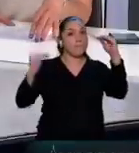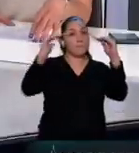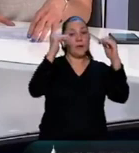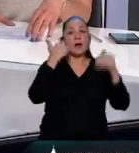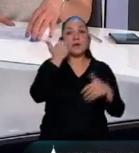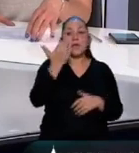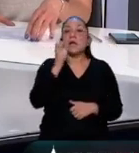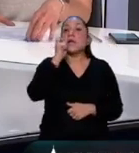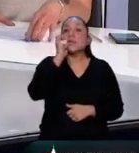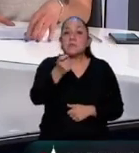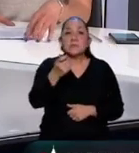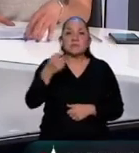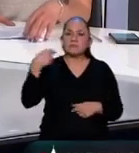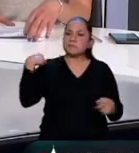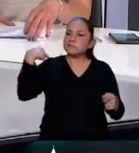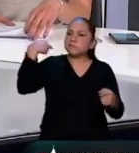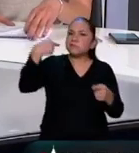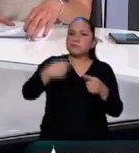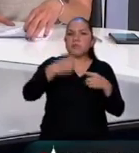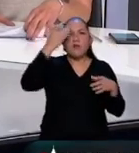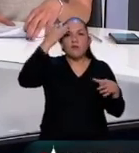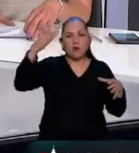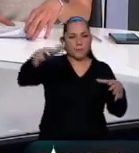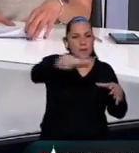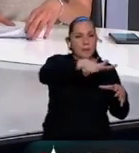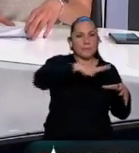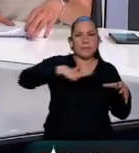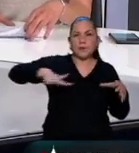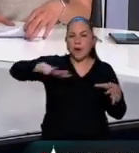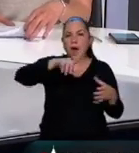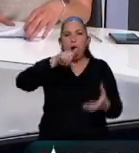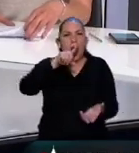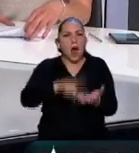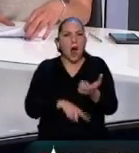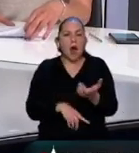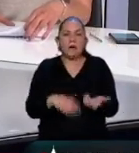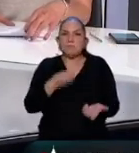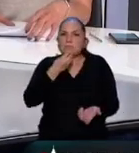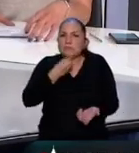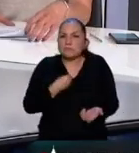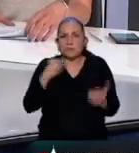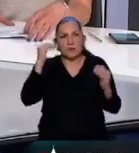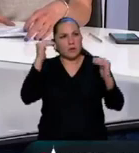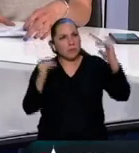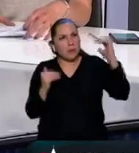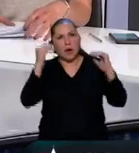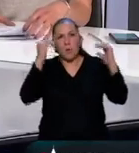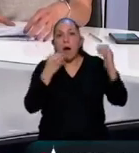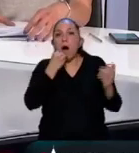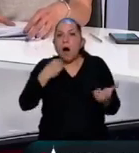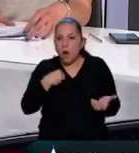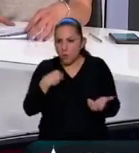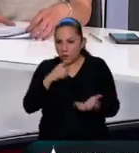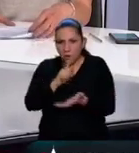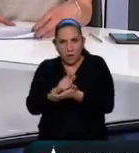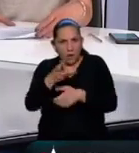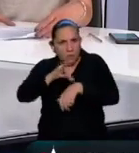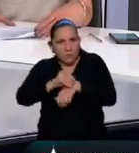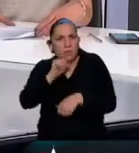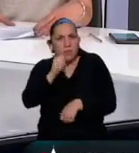unas relaciones sociales que están pervertidas, que son incorrectas, que son ilegales incluso, y está muy mal. Ahora,